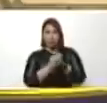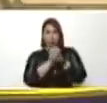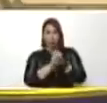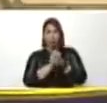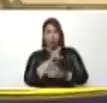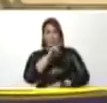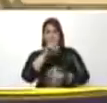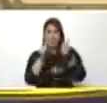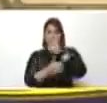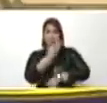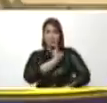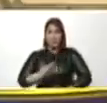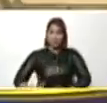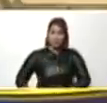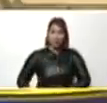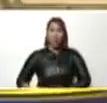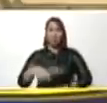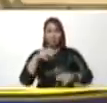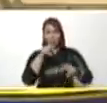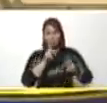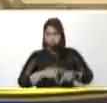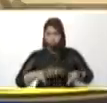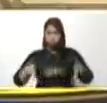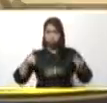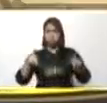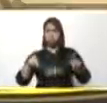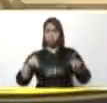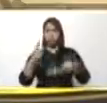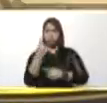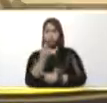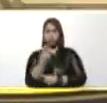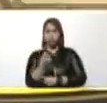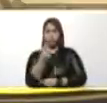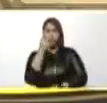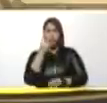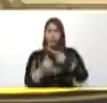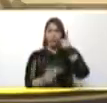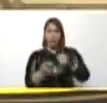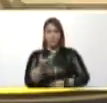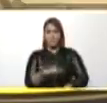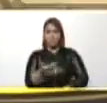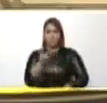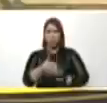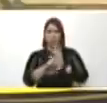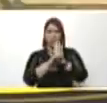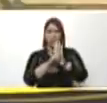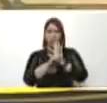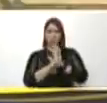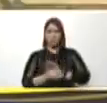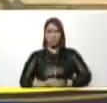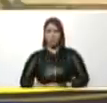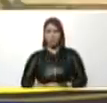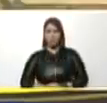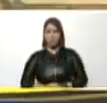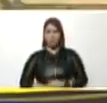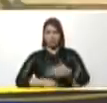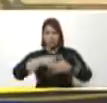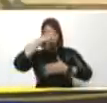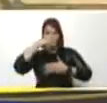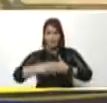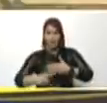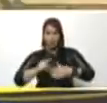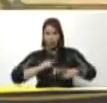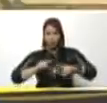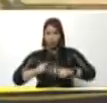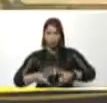vicepresidentes presentes, faltaría algo que es fundamental para una ley: su plan de